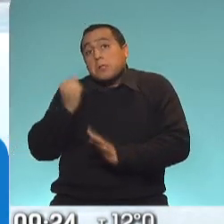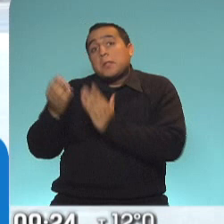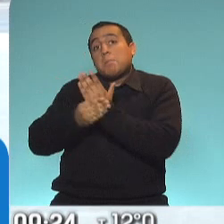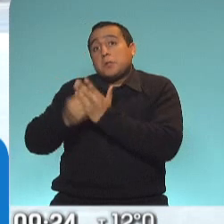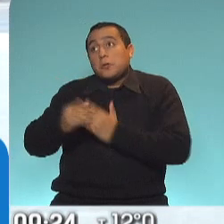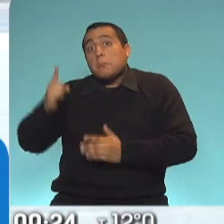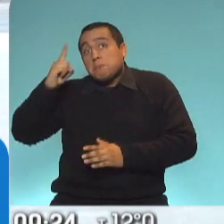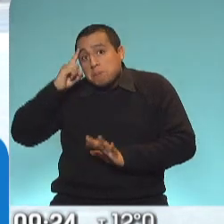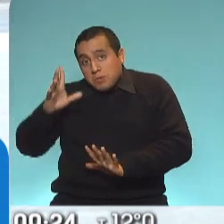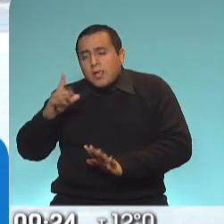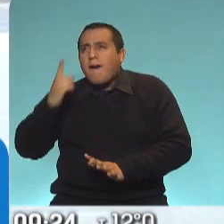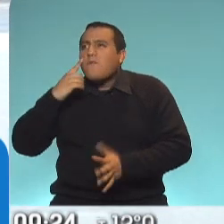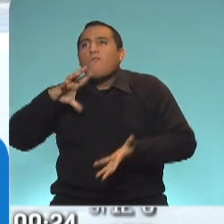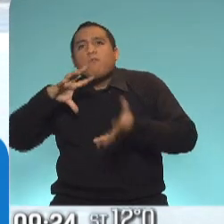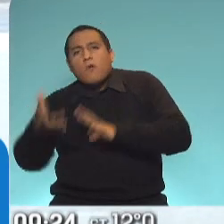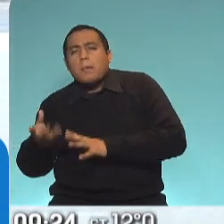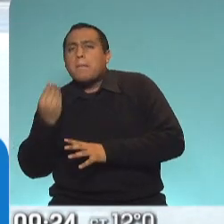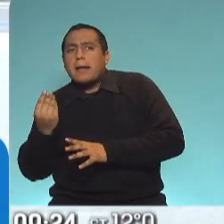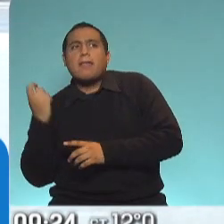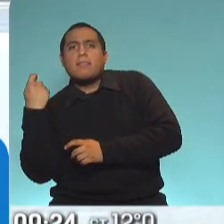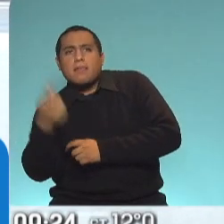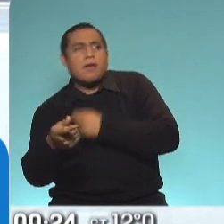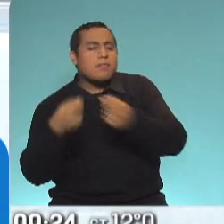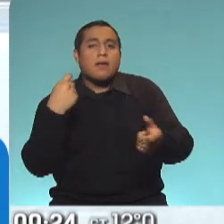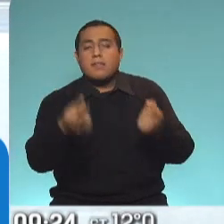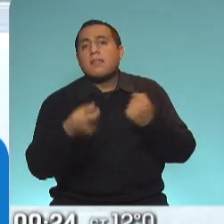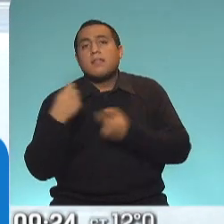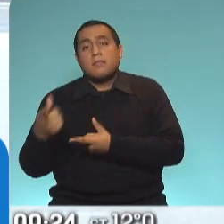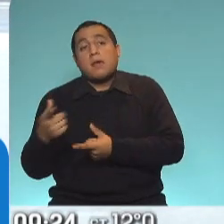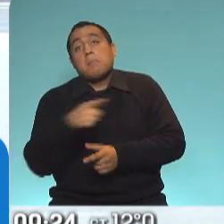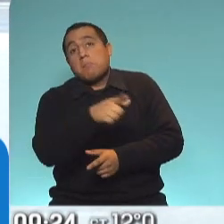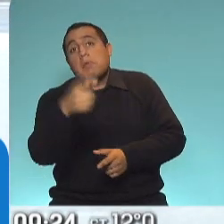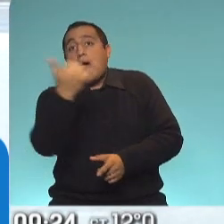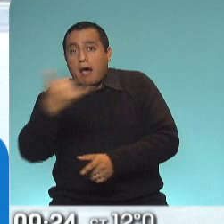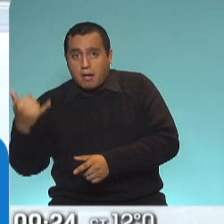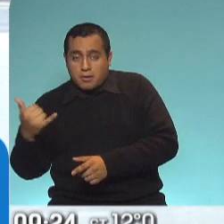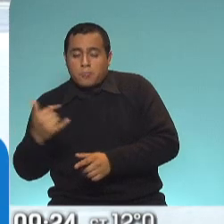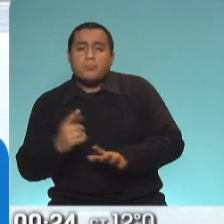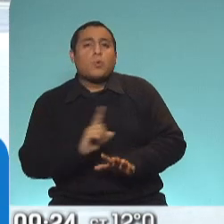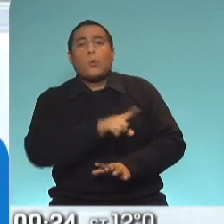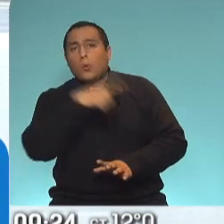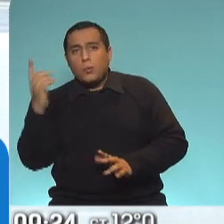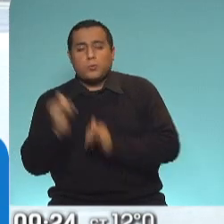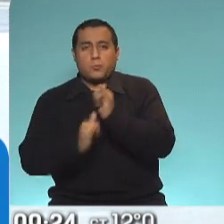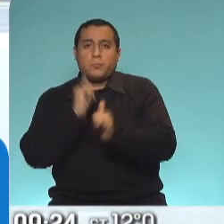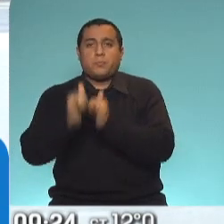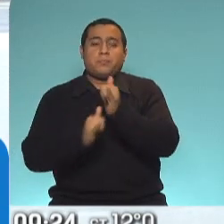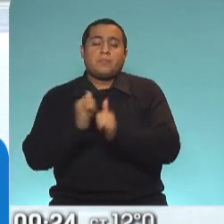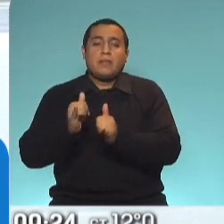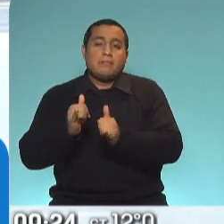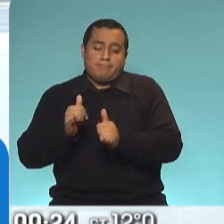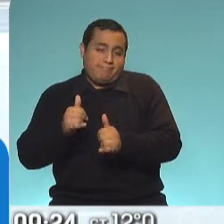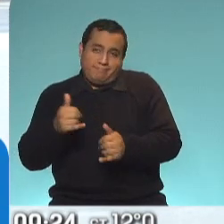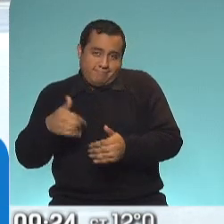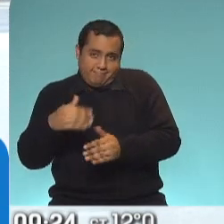considera alguna forma de facilitar esto, de que lo puedan tener. El otro aspecto es, y con esto